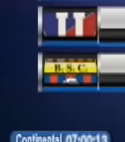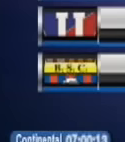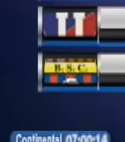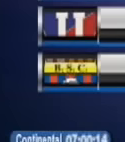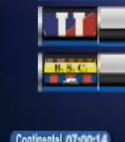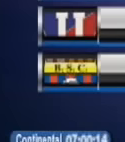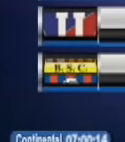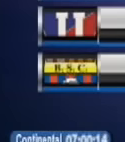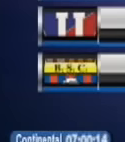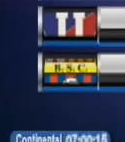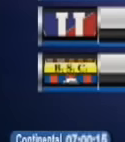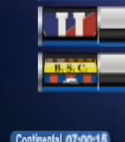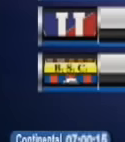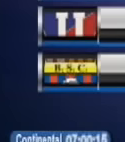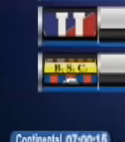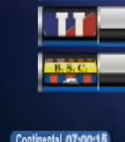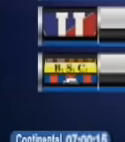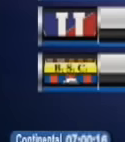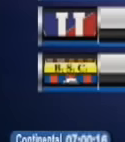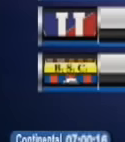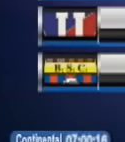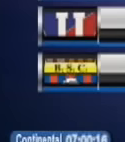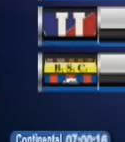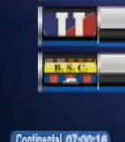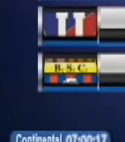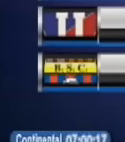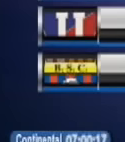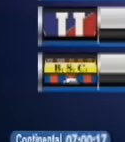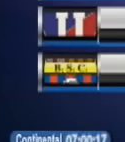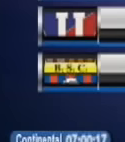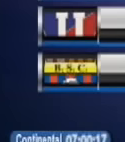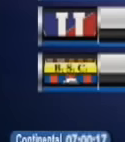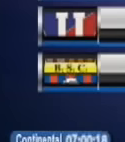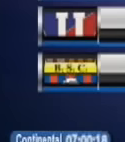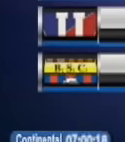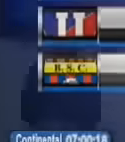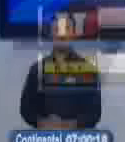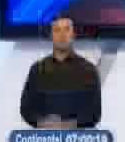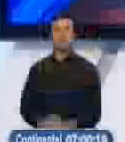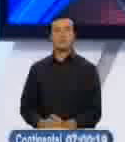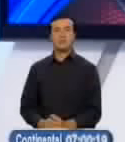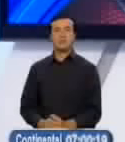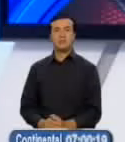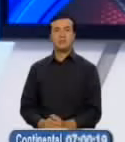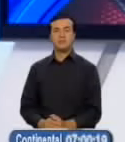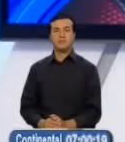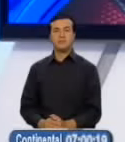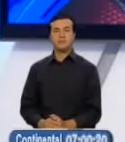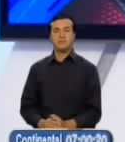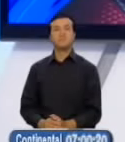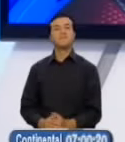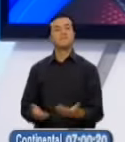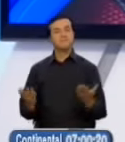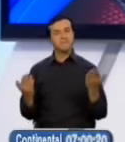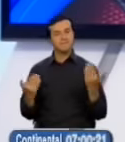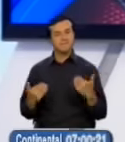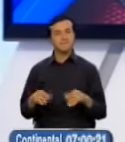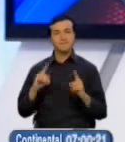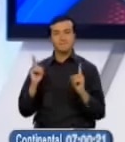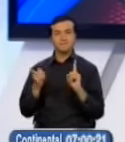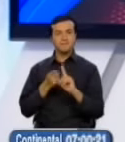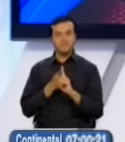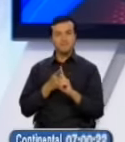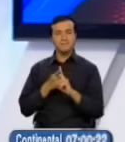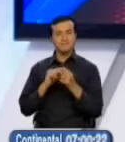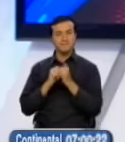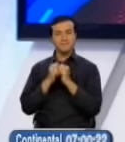el Estadio Monumental. Así está la fecha número 13 en esta segunda etapa. Terminamos nuestro primer bloque de